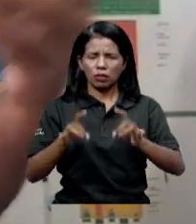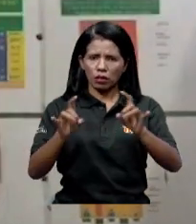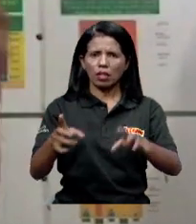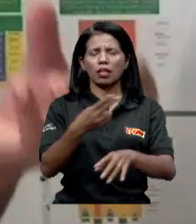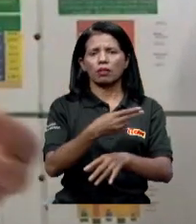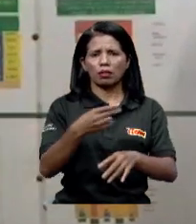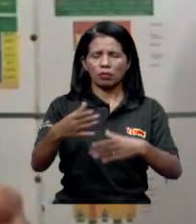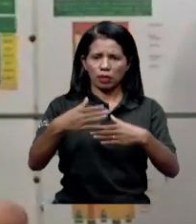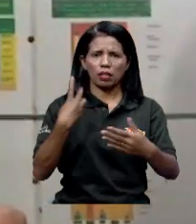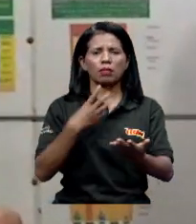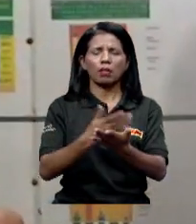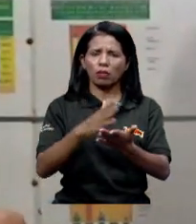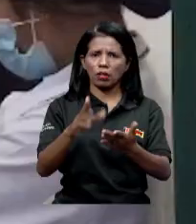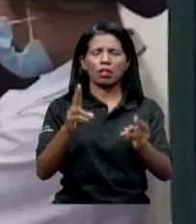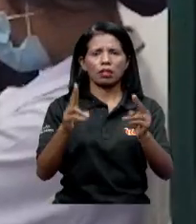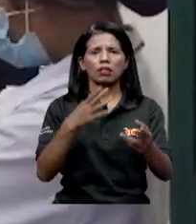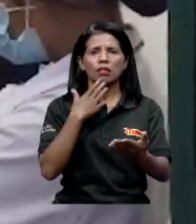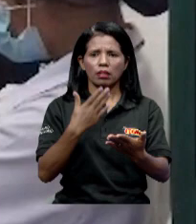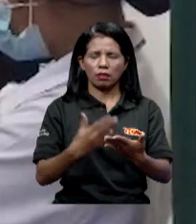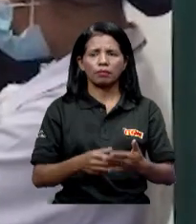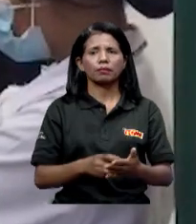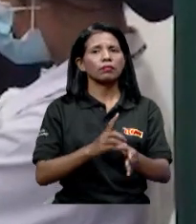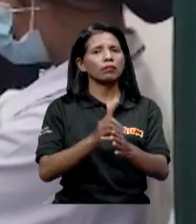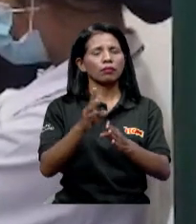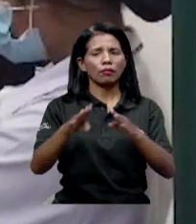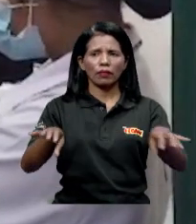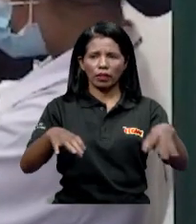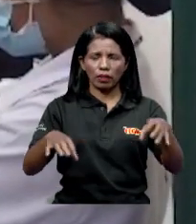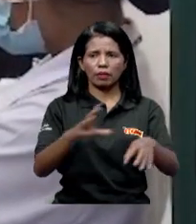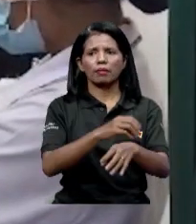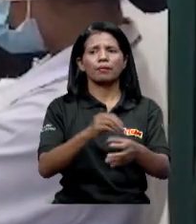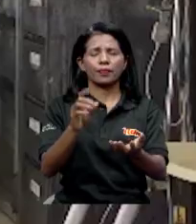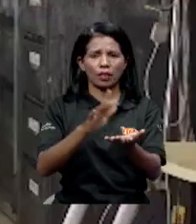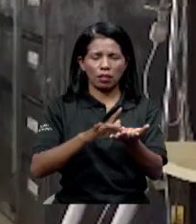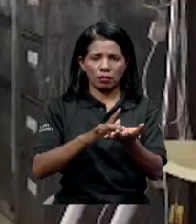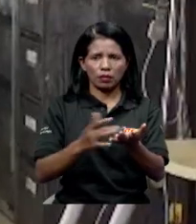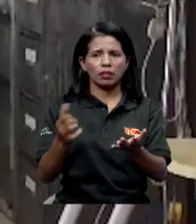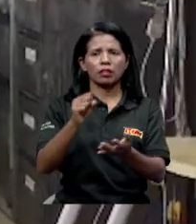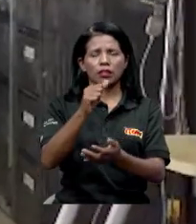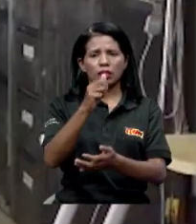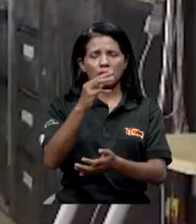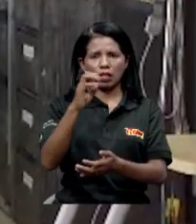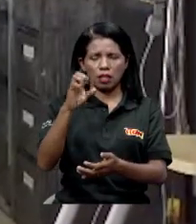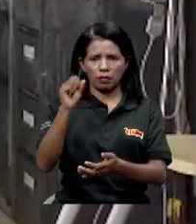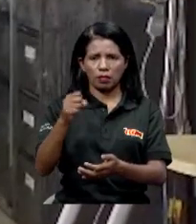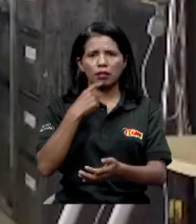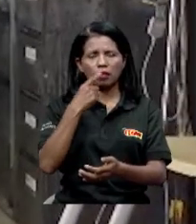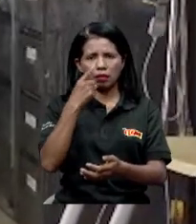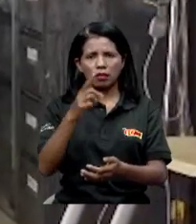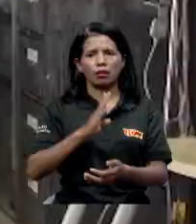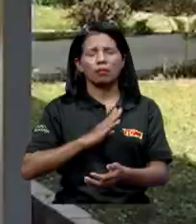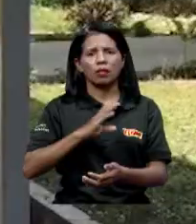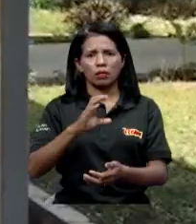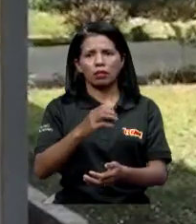basic ni también hola ni se diaclu. Diretor Serviço Autônomo Medicamento no Equipamento Saúde Casames, Regional Bacau,